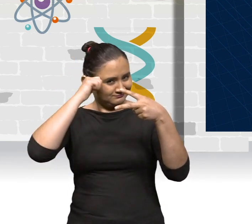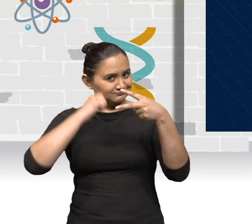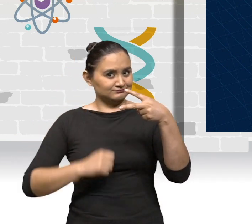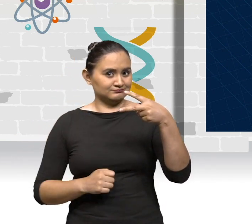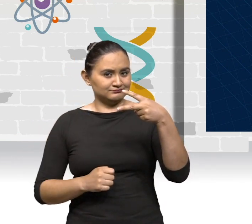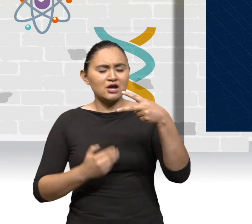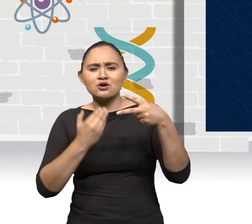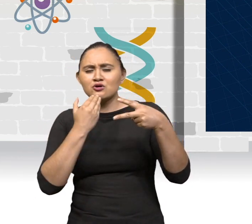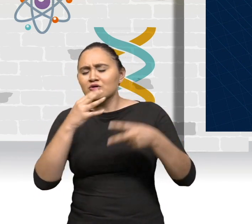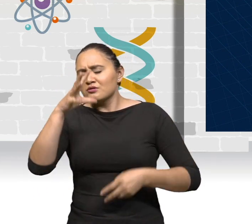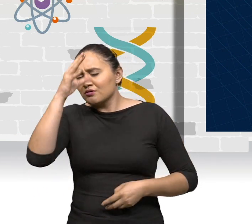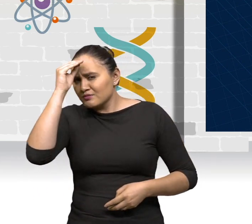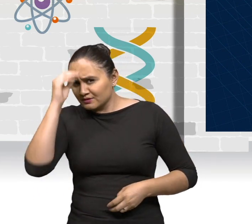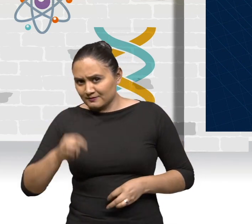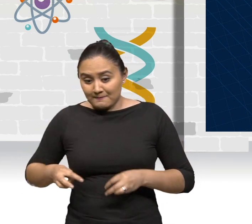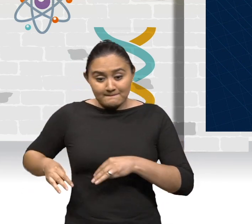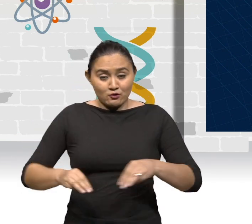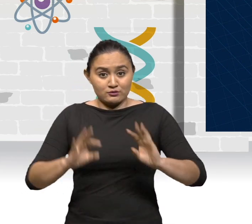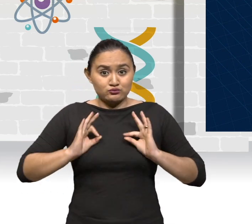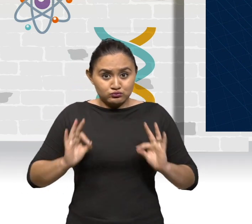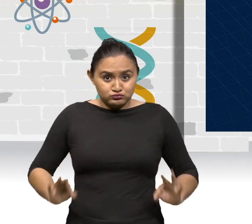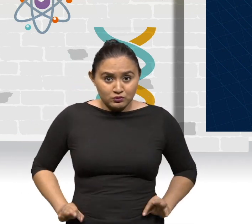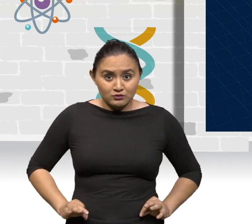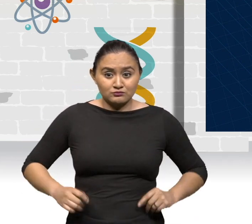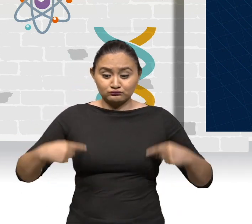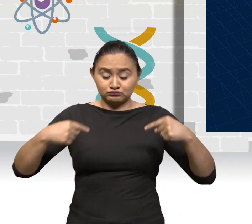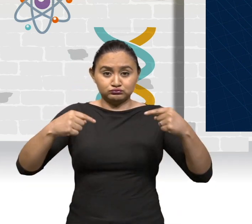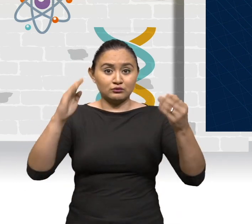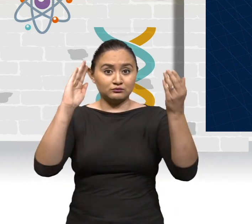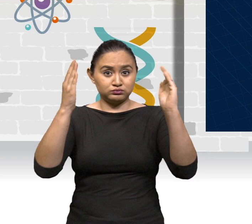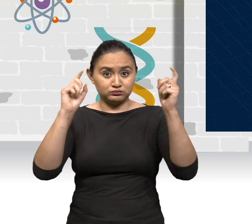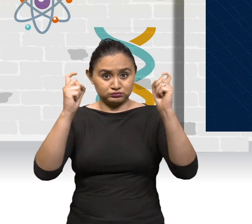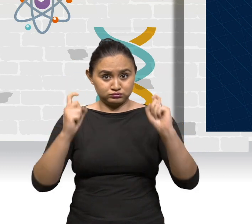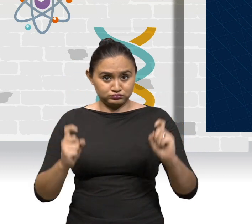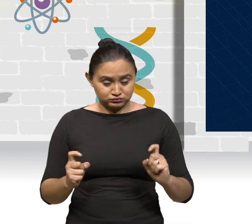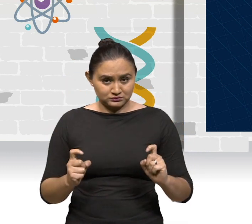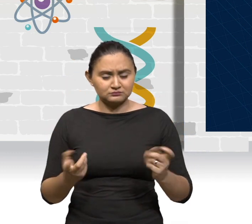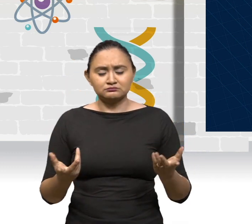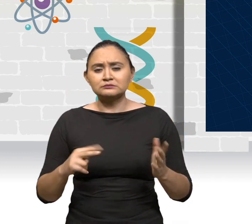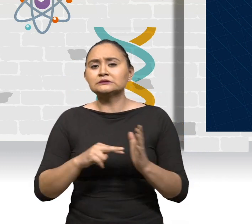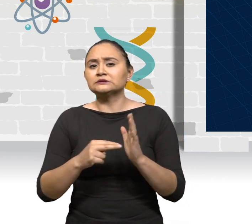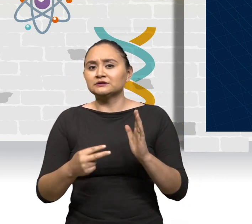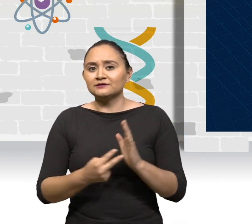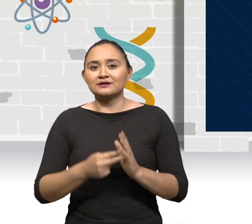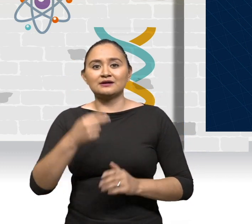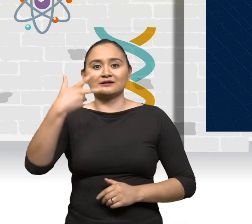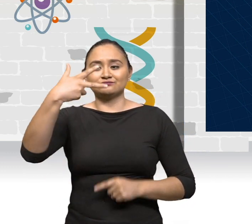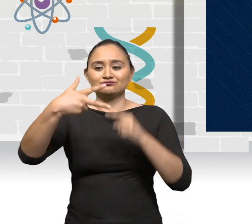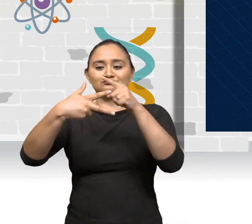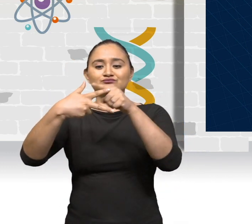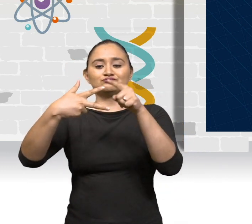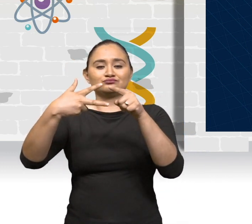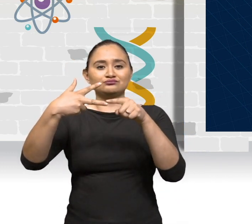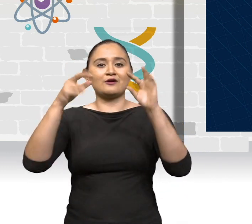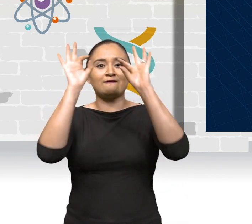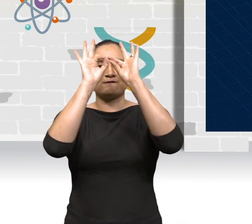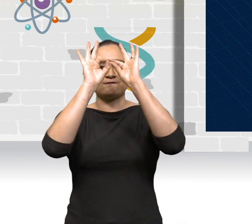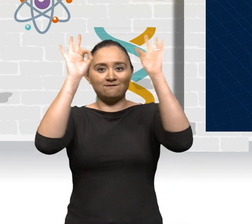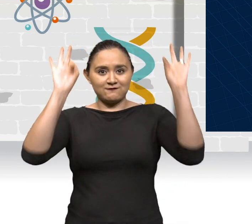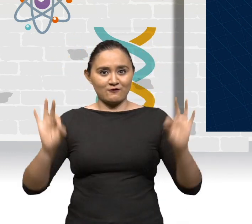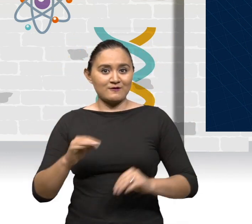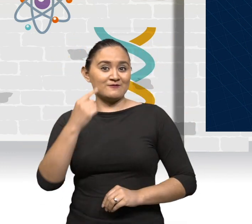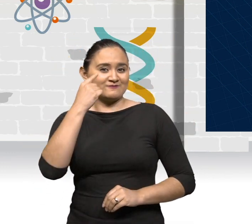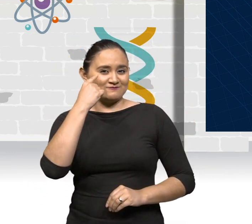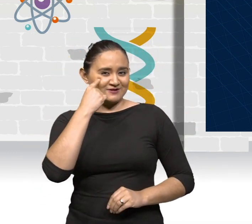Para comprender mejor el movimiento rectilíneo uniformemente variado, debemos entender las tres ecuaciones que describen este tipo de